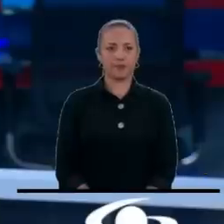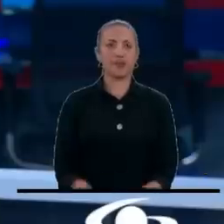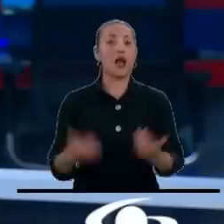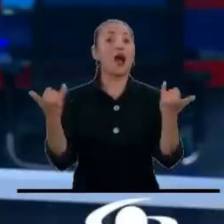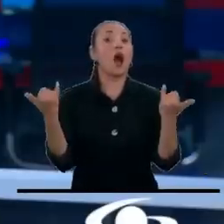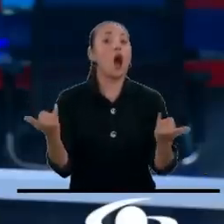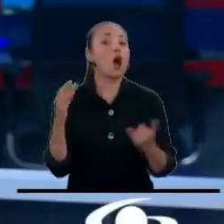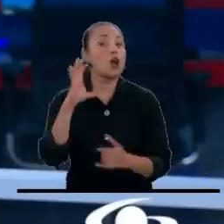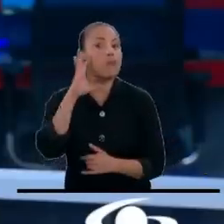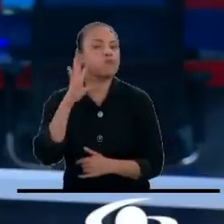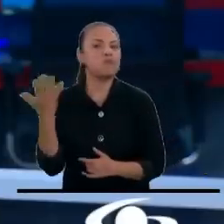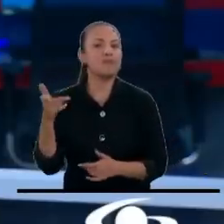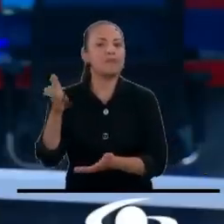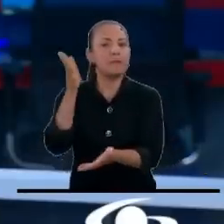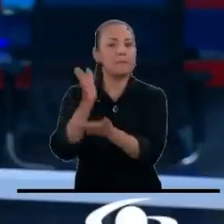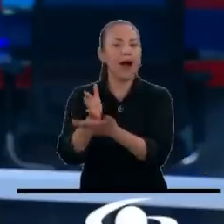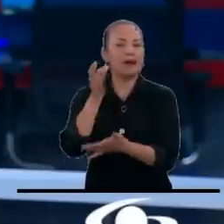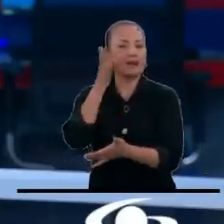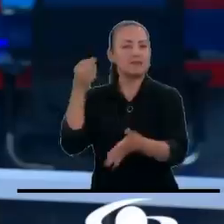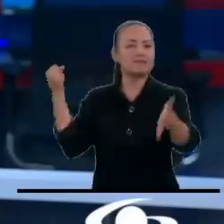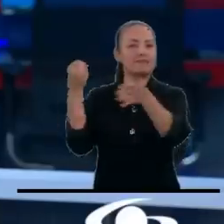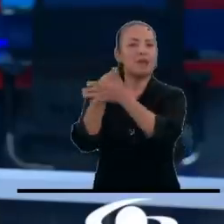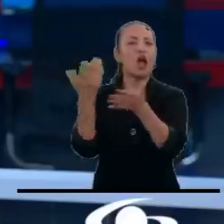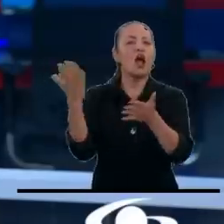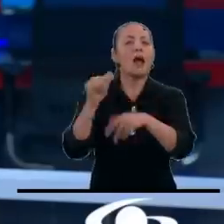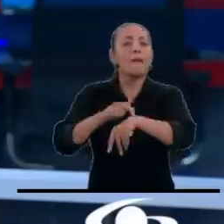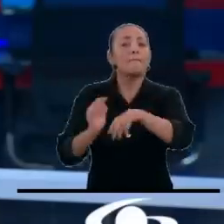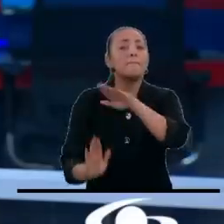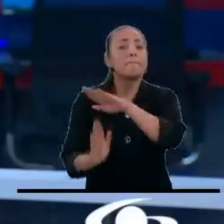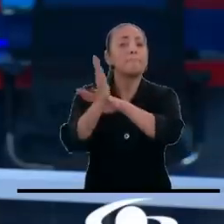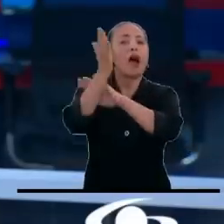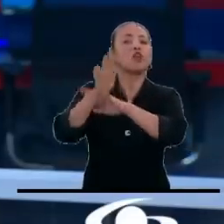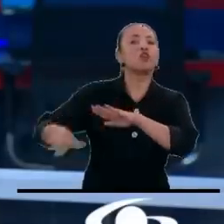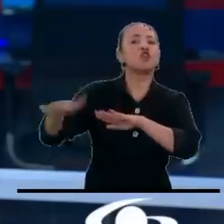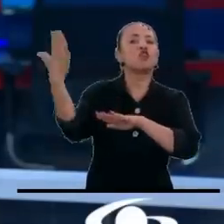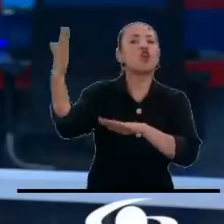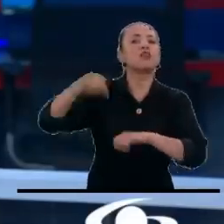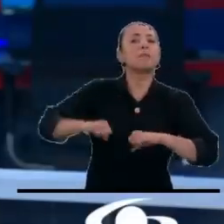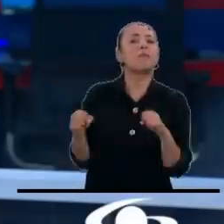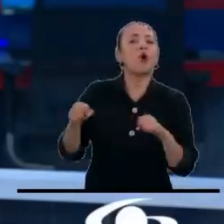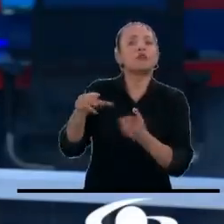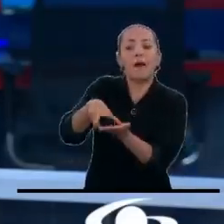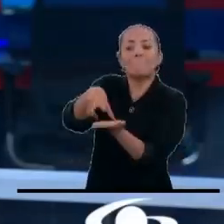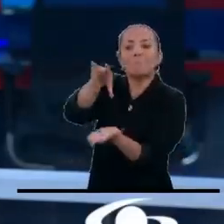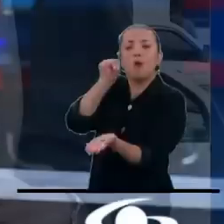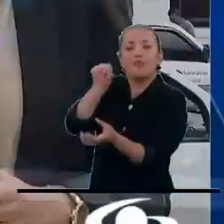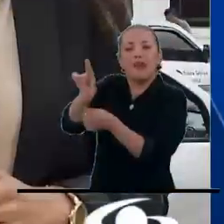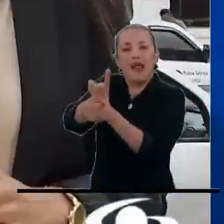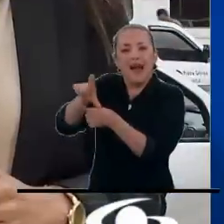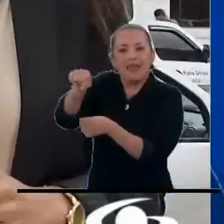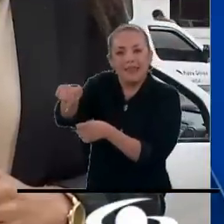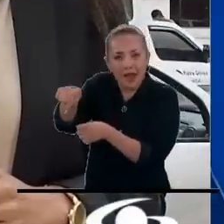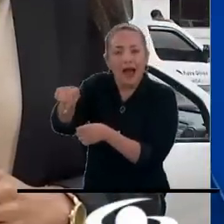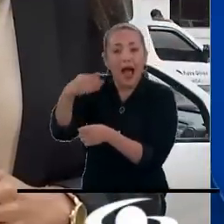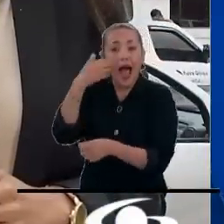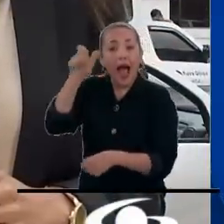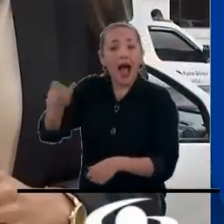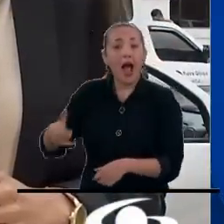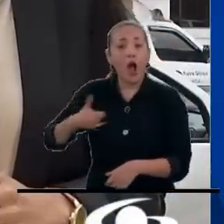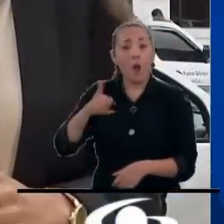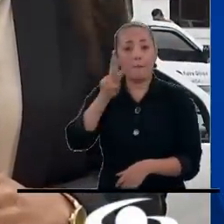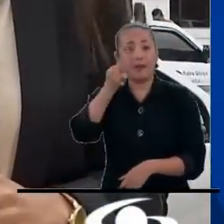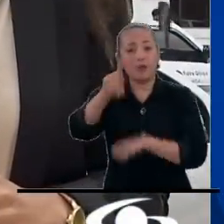A esta hora se conoce de un trágico accidente que ocurrió en la madrugada en la localidad de Puente Aranda, en Bogotá, donde una mujer de 21 años